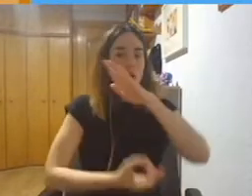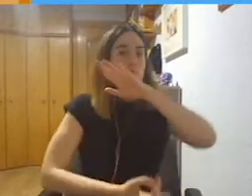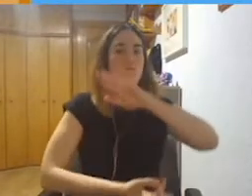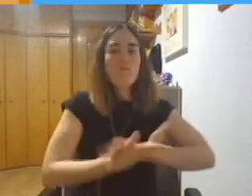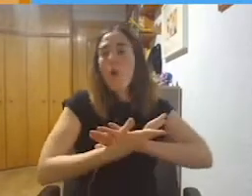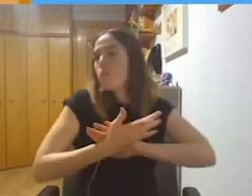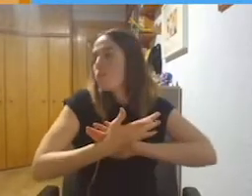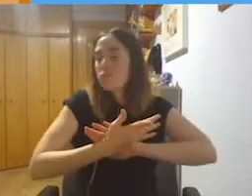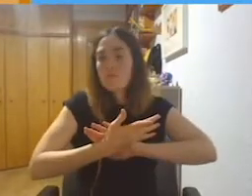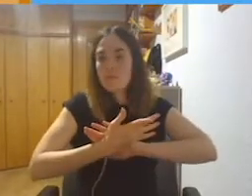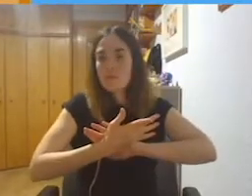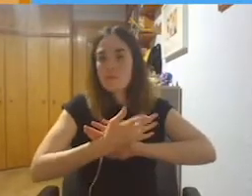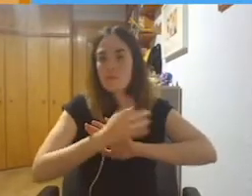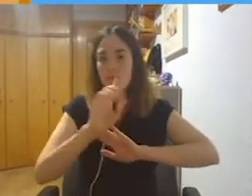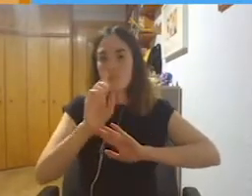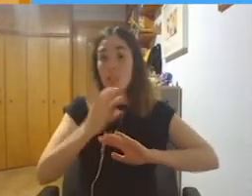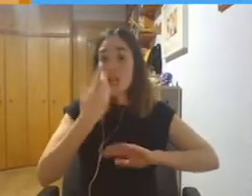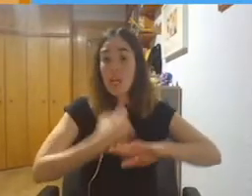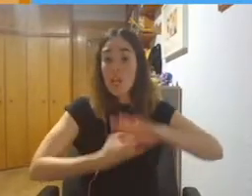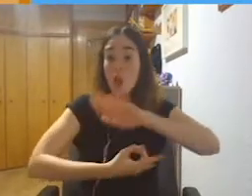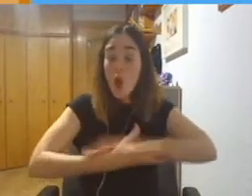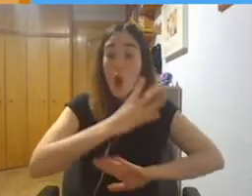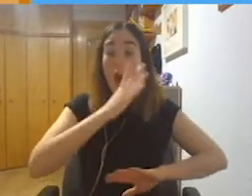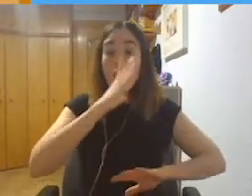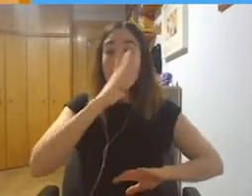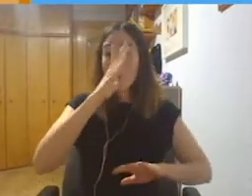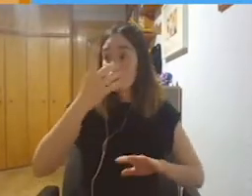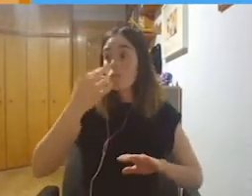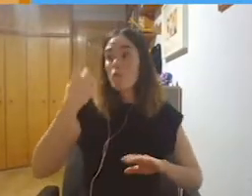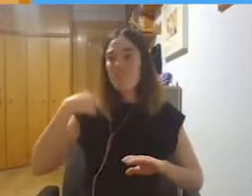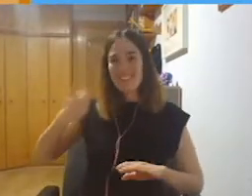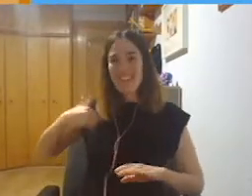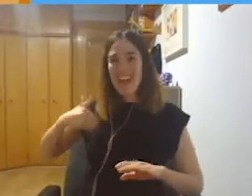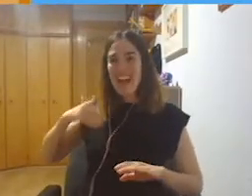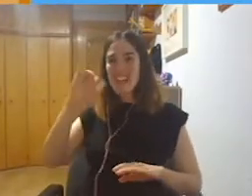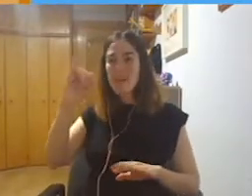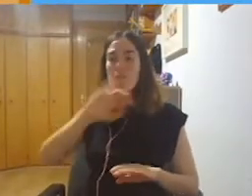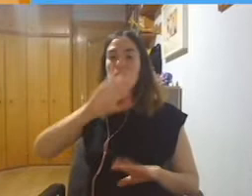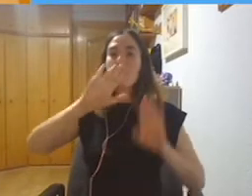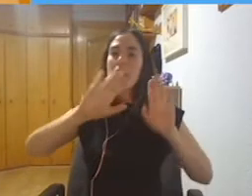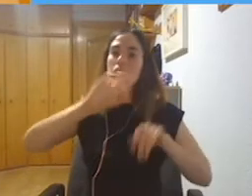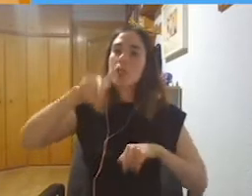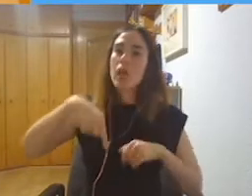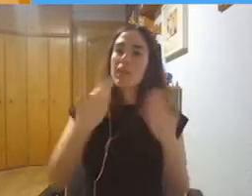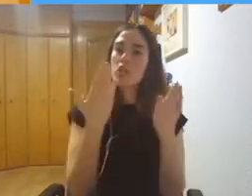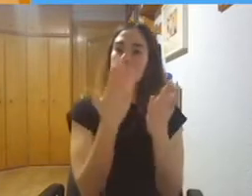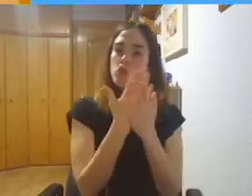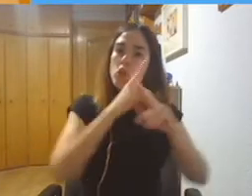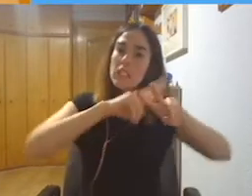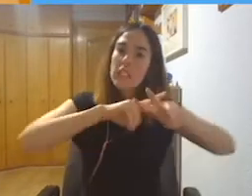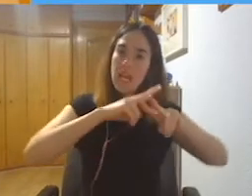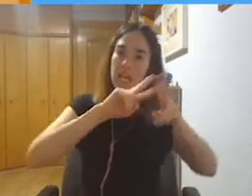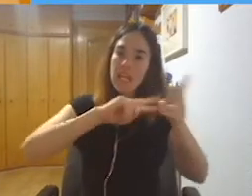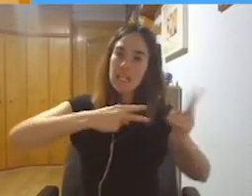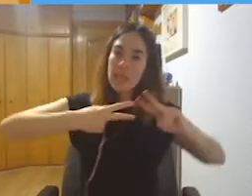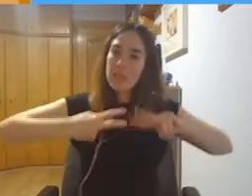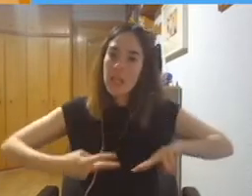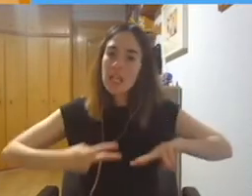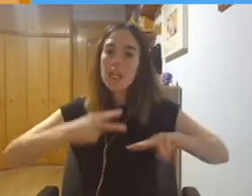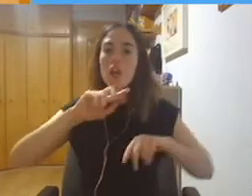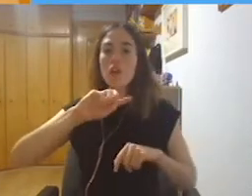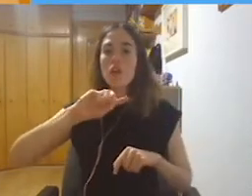de la nada. Evidentemente, aparte de surgir de los estudios que he dicho, tiene que ver pues, con los estudios de la interpretación, tiene que